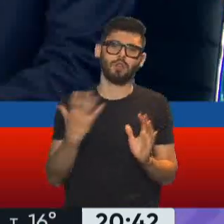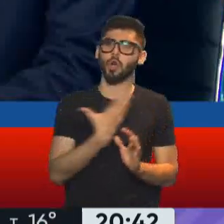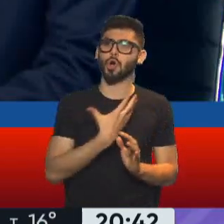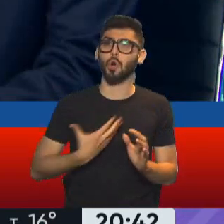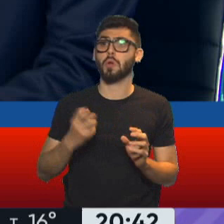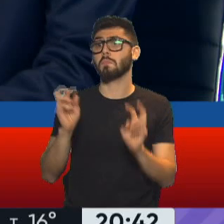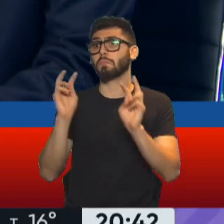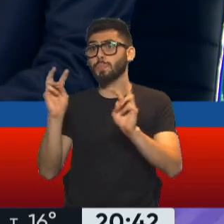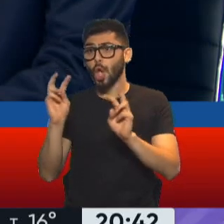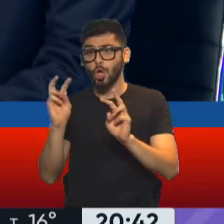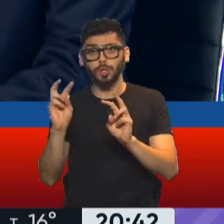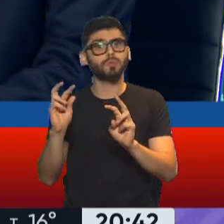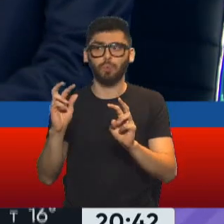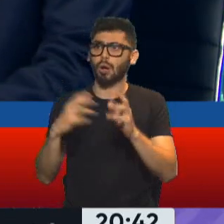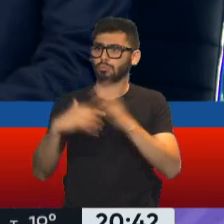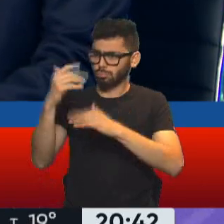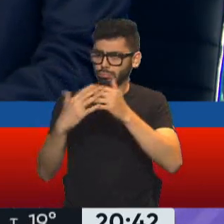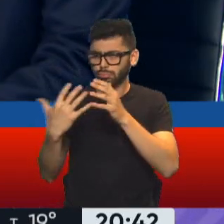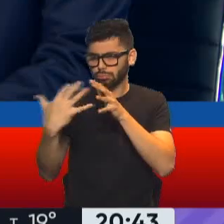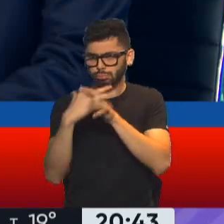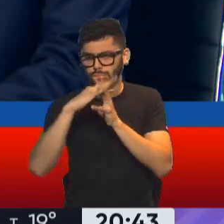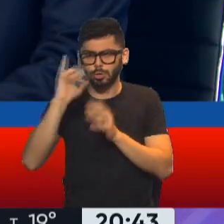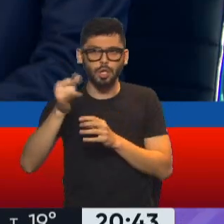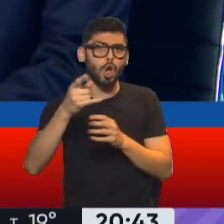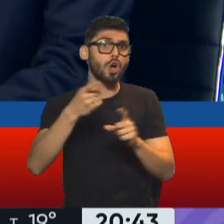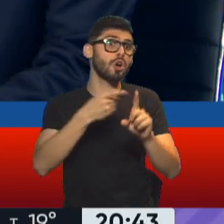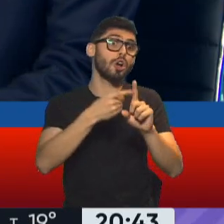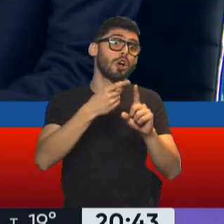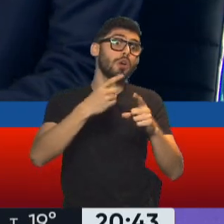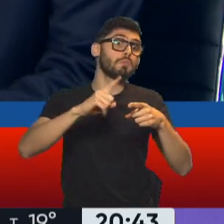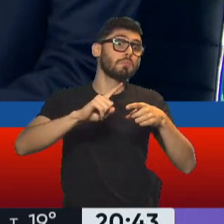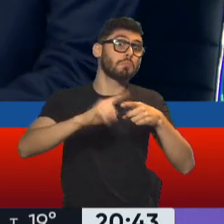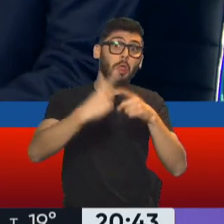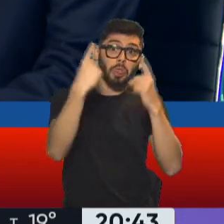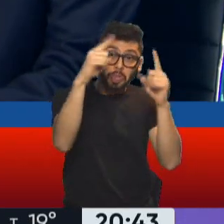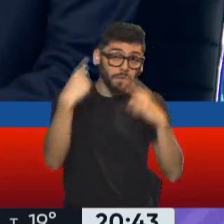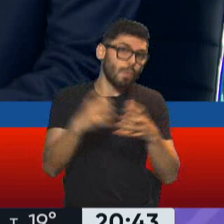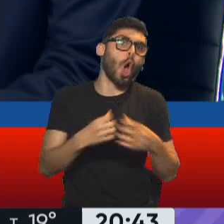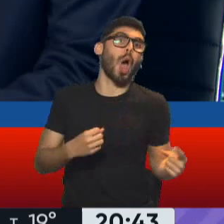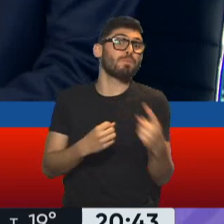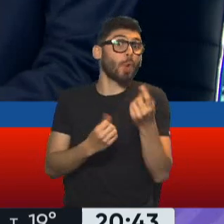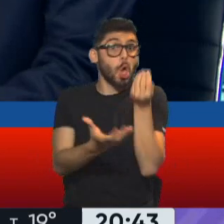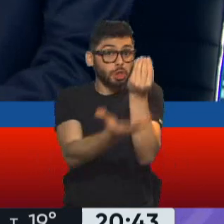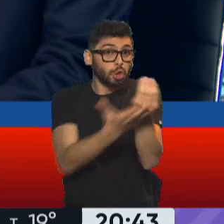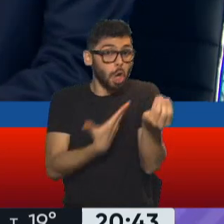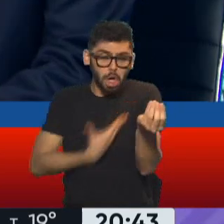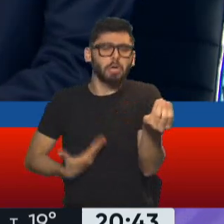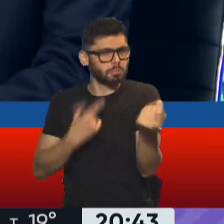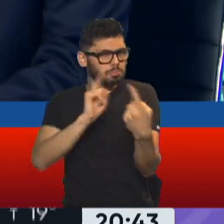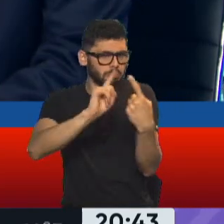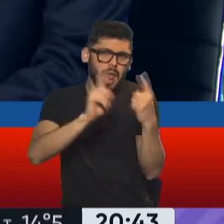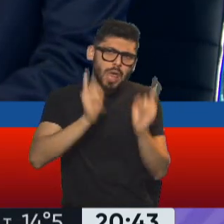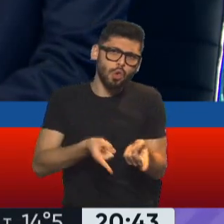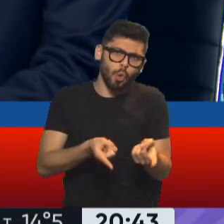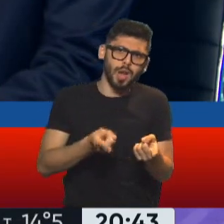por el peronismo y también gobernadores de la oposición. Más de 250 rutas, más de 350 obras